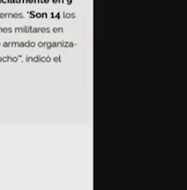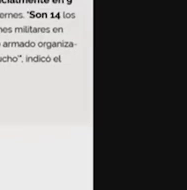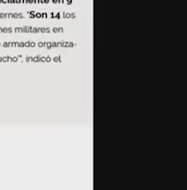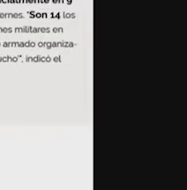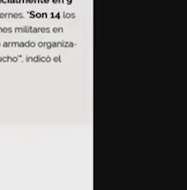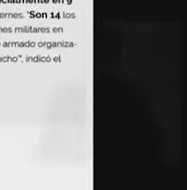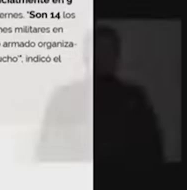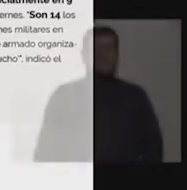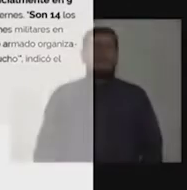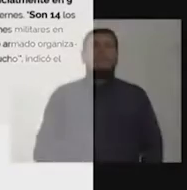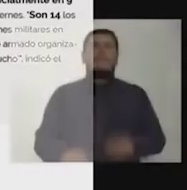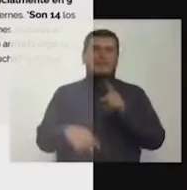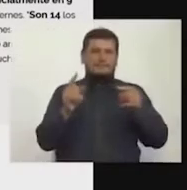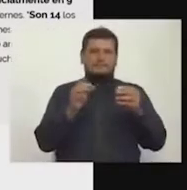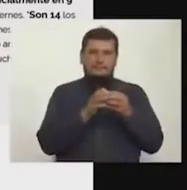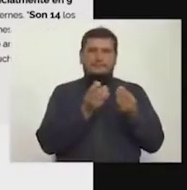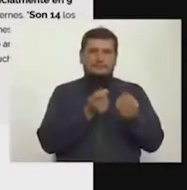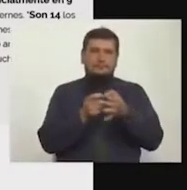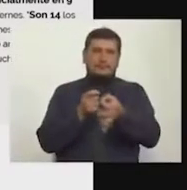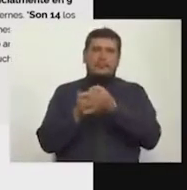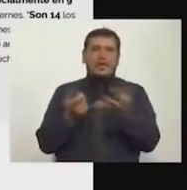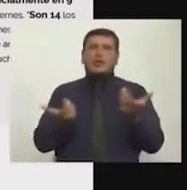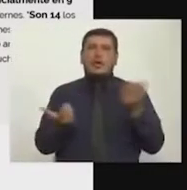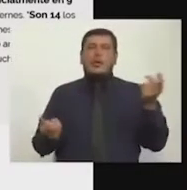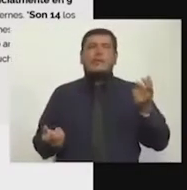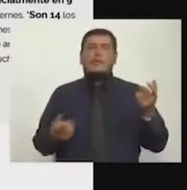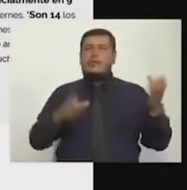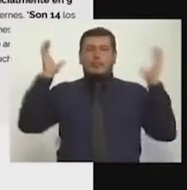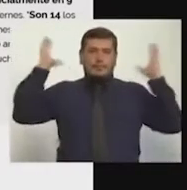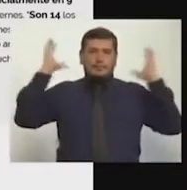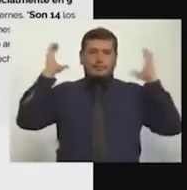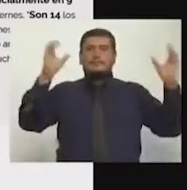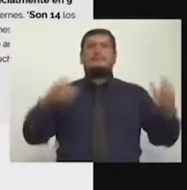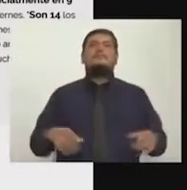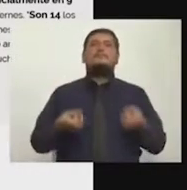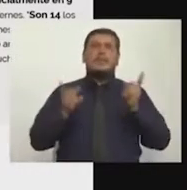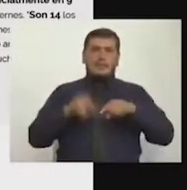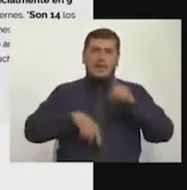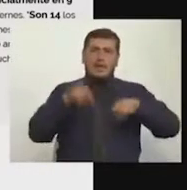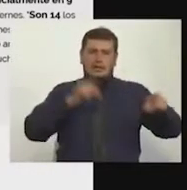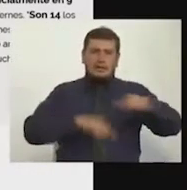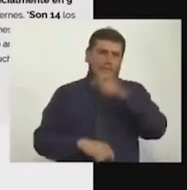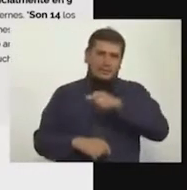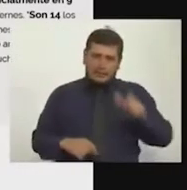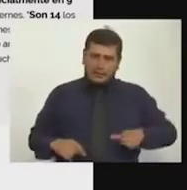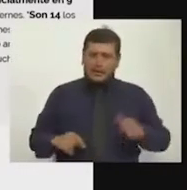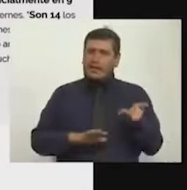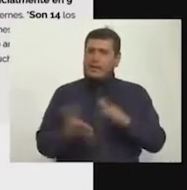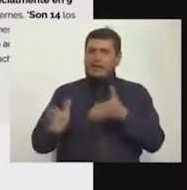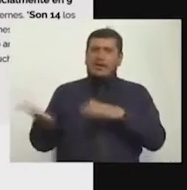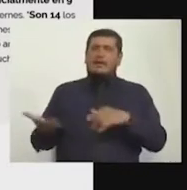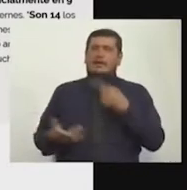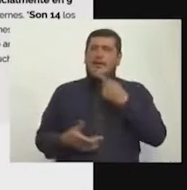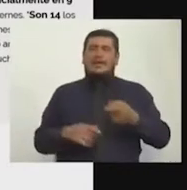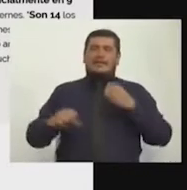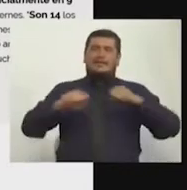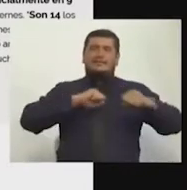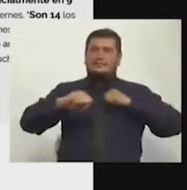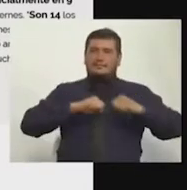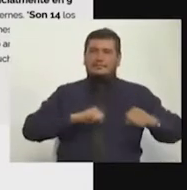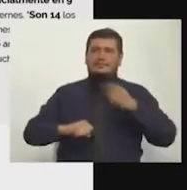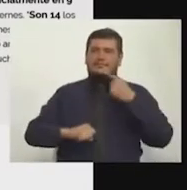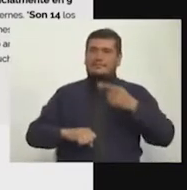FARC abatidos en el Caquetá. Los colombianos, algunos, lamentaron las muertes, pero las comprendieron. Eran